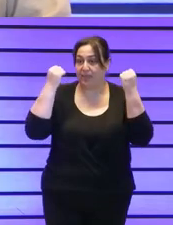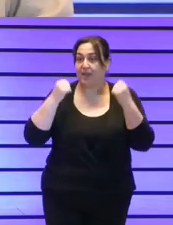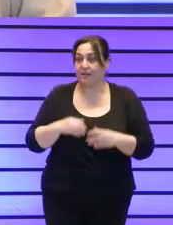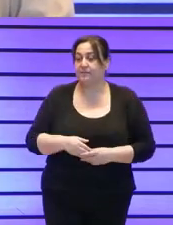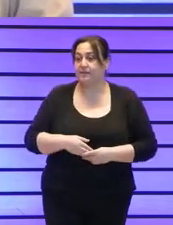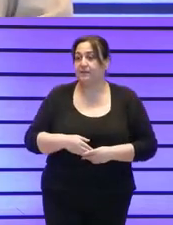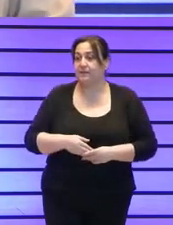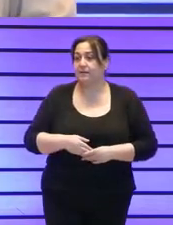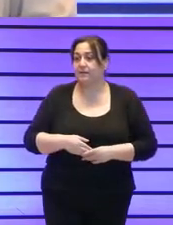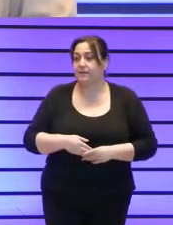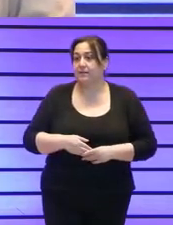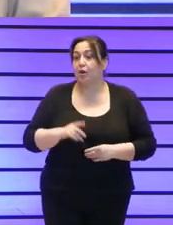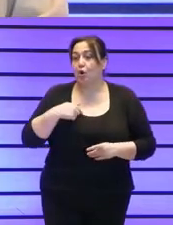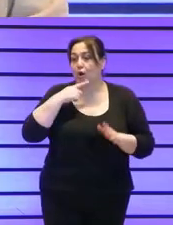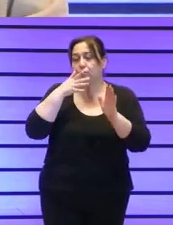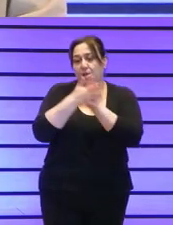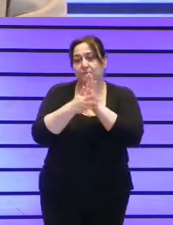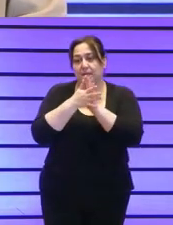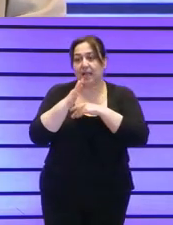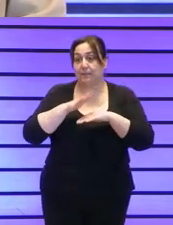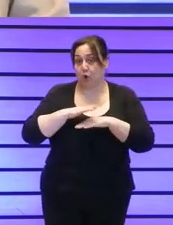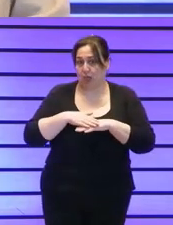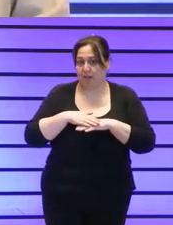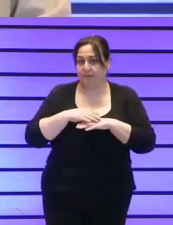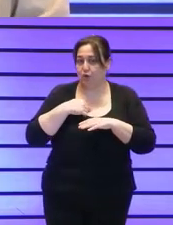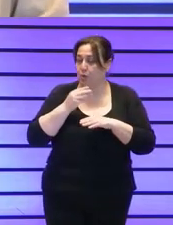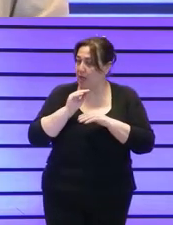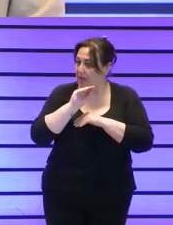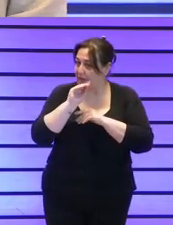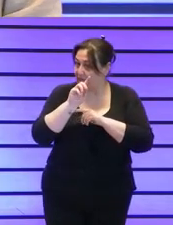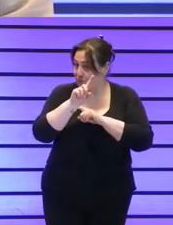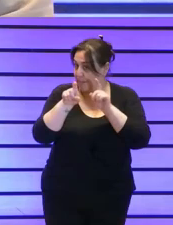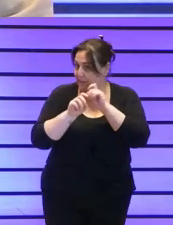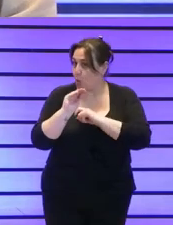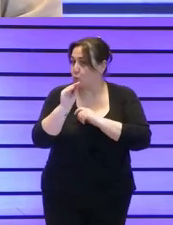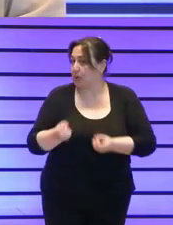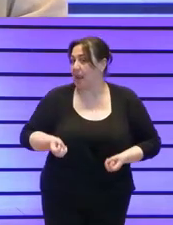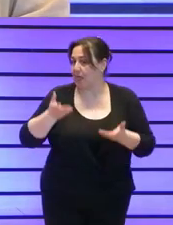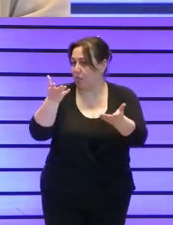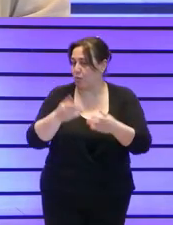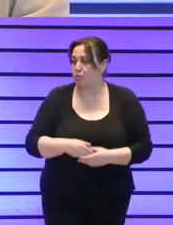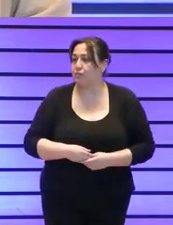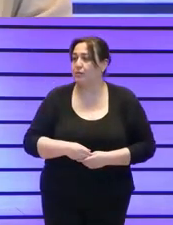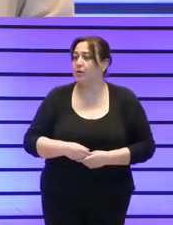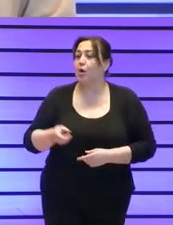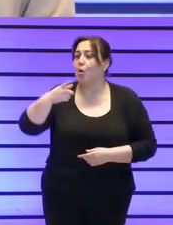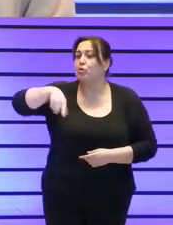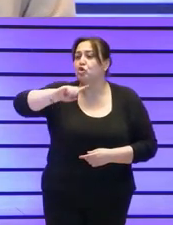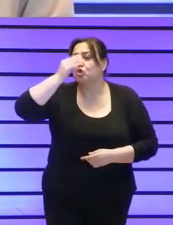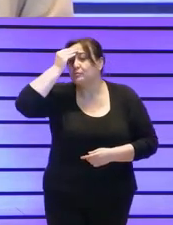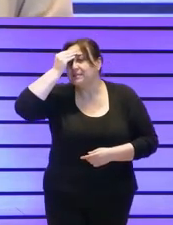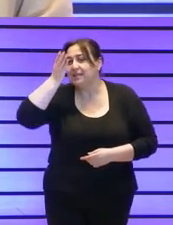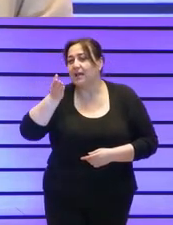Y os voy a explicar por qué con una pregunta que os lanzo. ¿Vosotros creéis